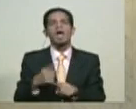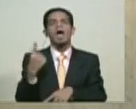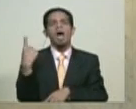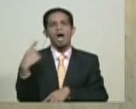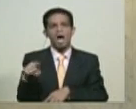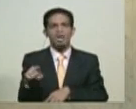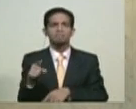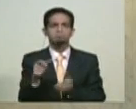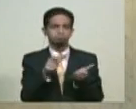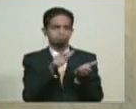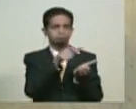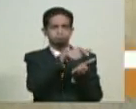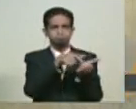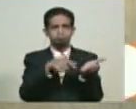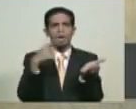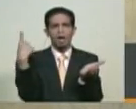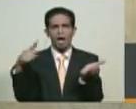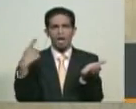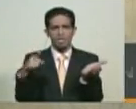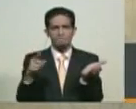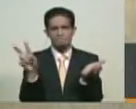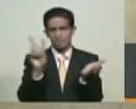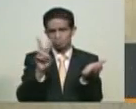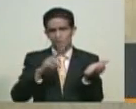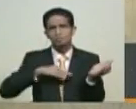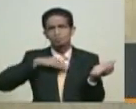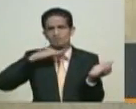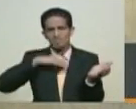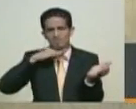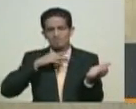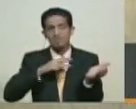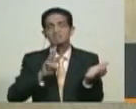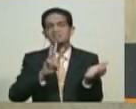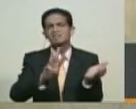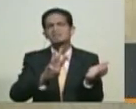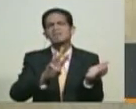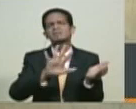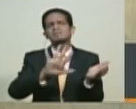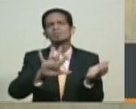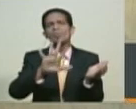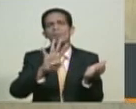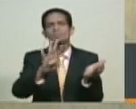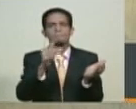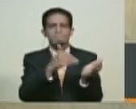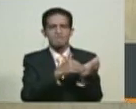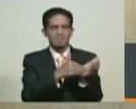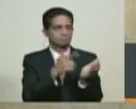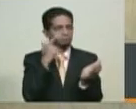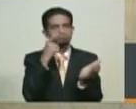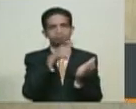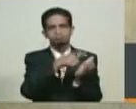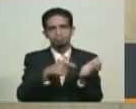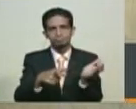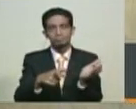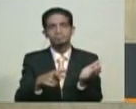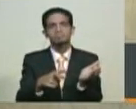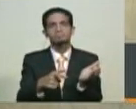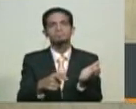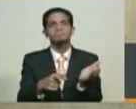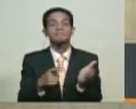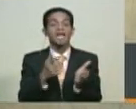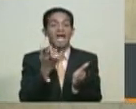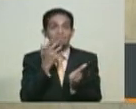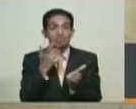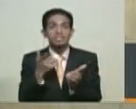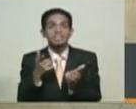de venta y de pago electrónico en el país. Y con el establecimiento de unos 150.000 nuevos